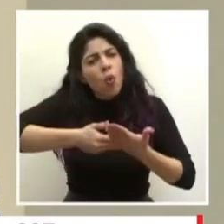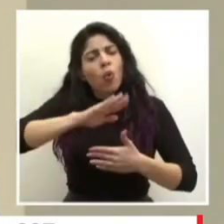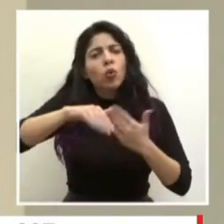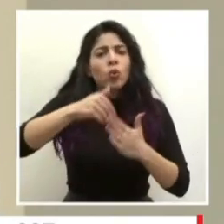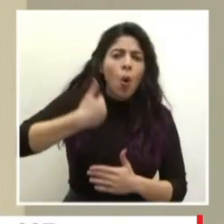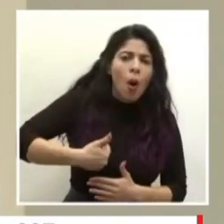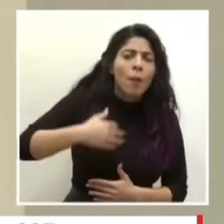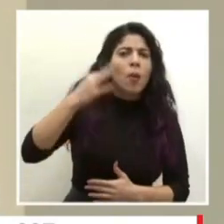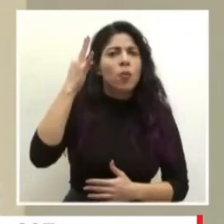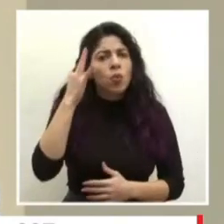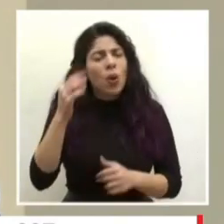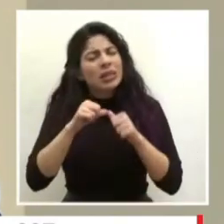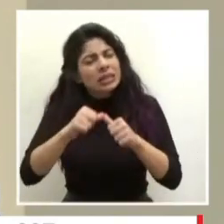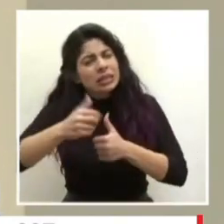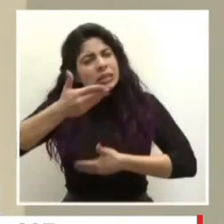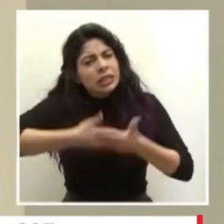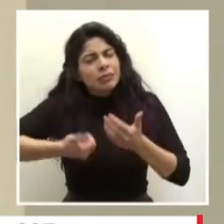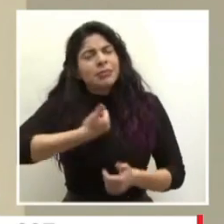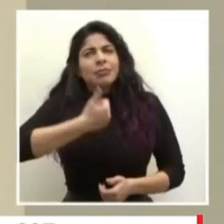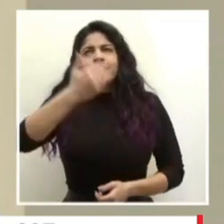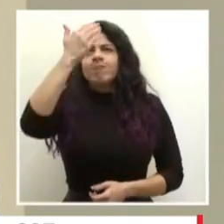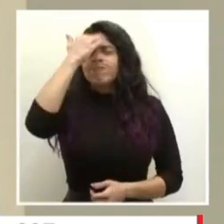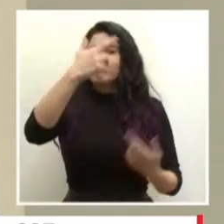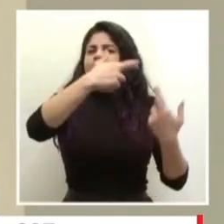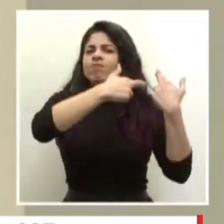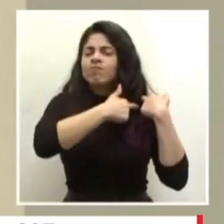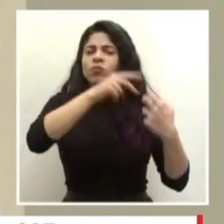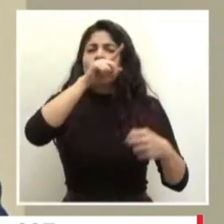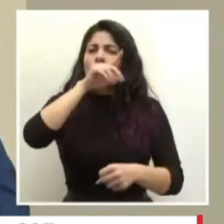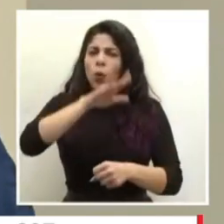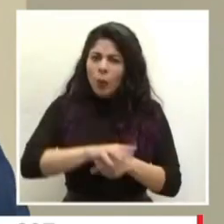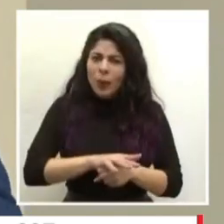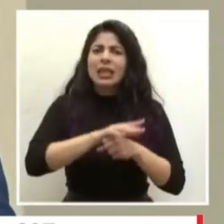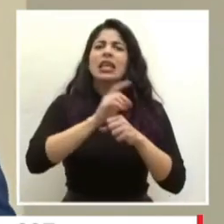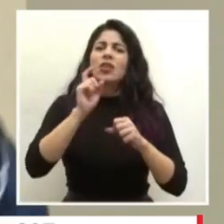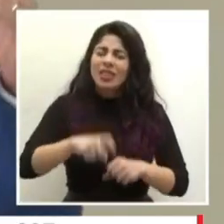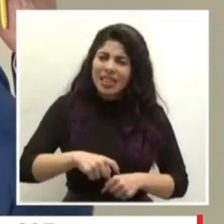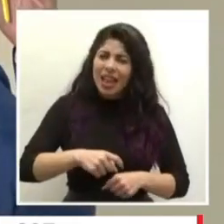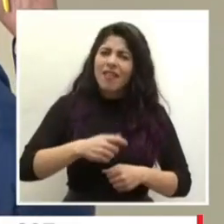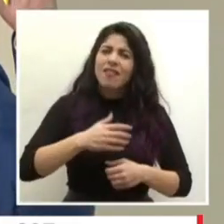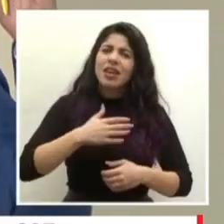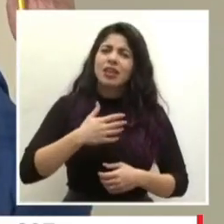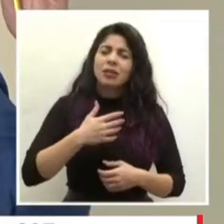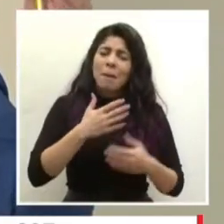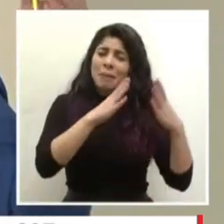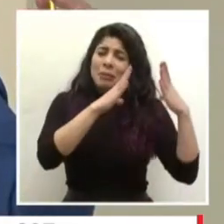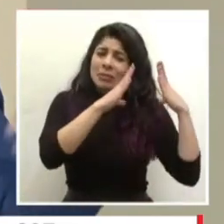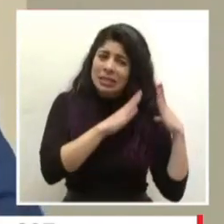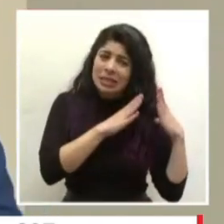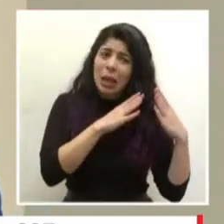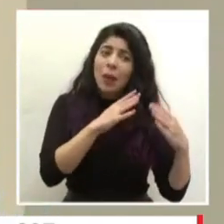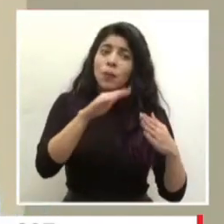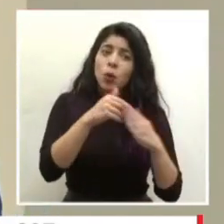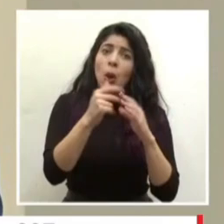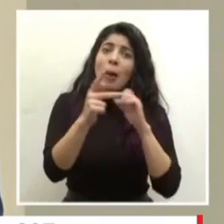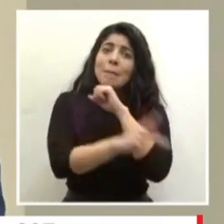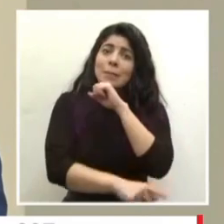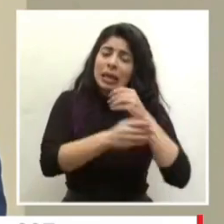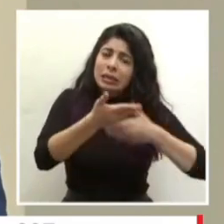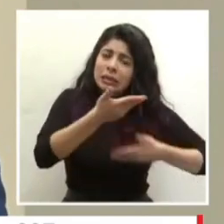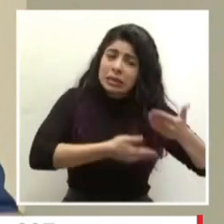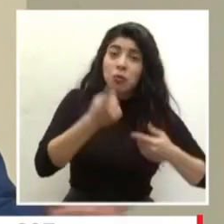esa forma es colaborando, siendo conscientes, siendo responsables, siendo comprometidos, llevando el peso de todo un país adelante, porque